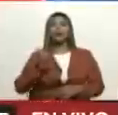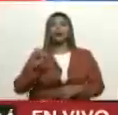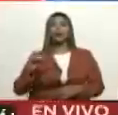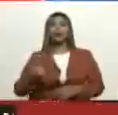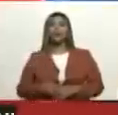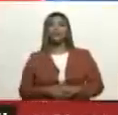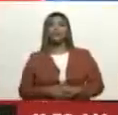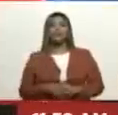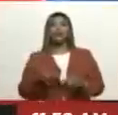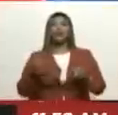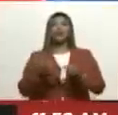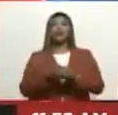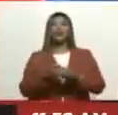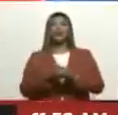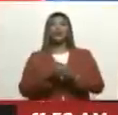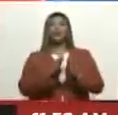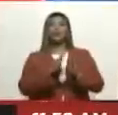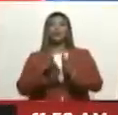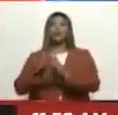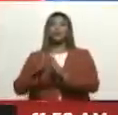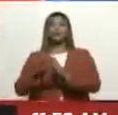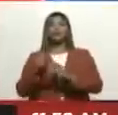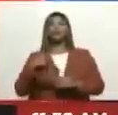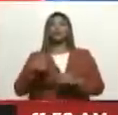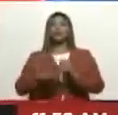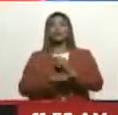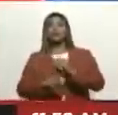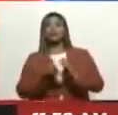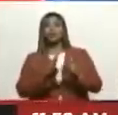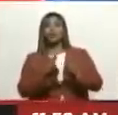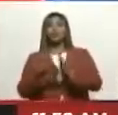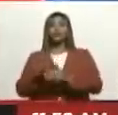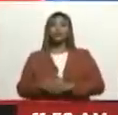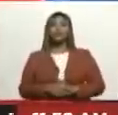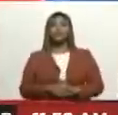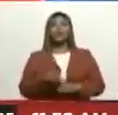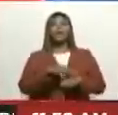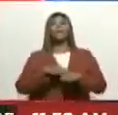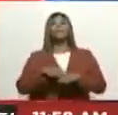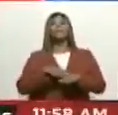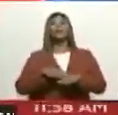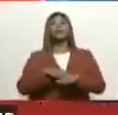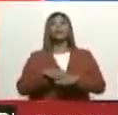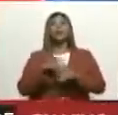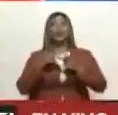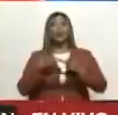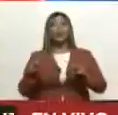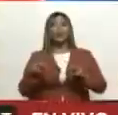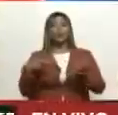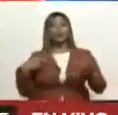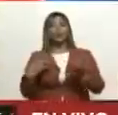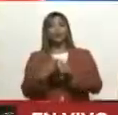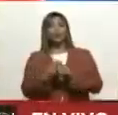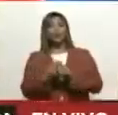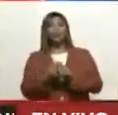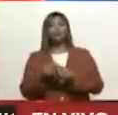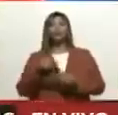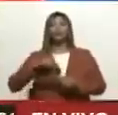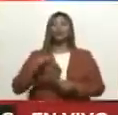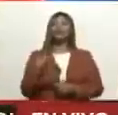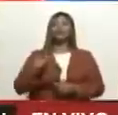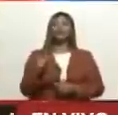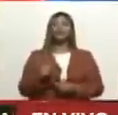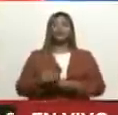decir, grupos estructurados de delincuencia organizada. El Ministerio Público, junto a los cuerpos policiales, han